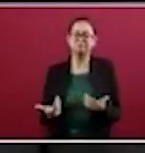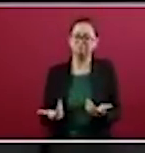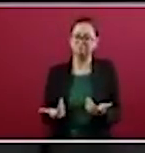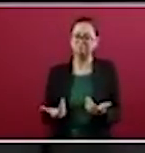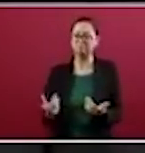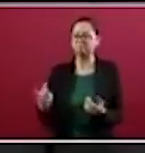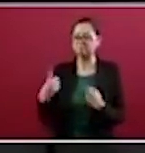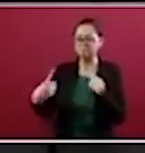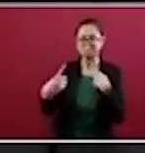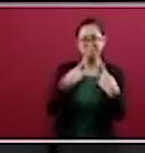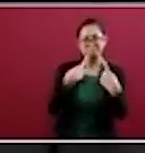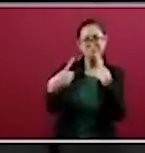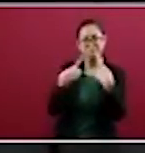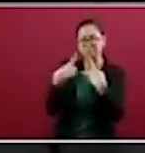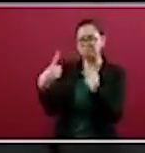oportunidad para la diplomacia,